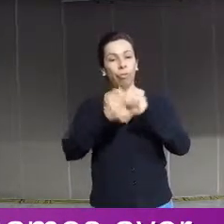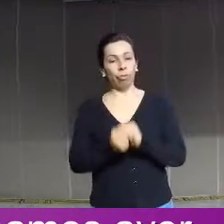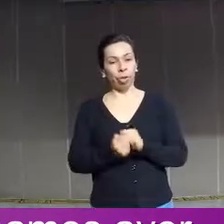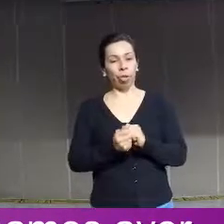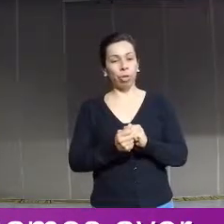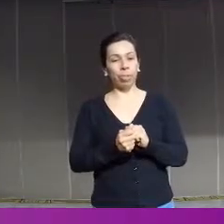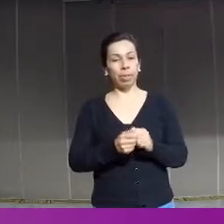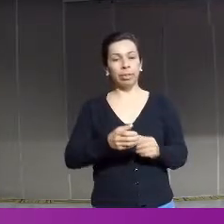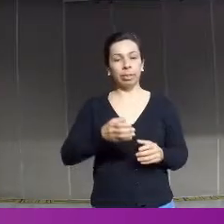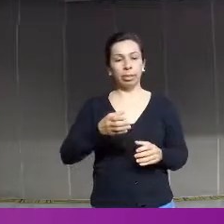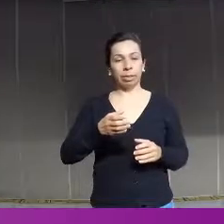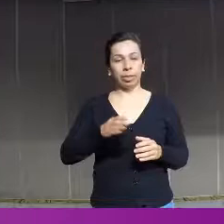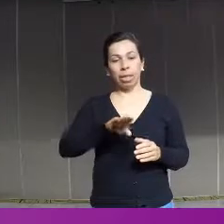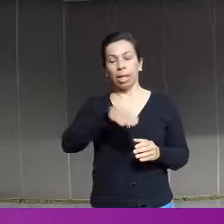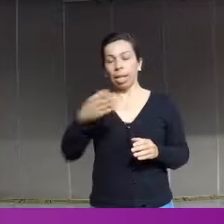los líquidos.